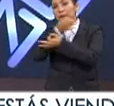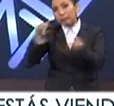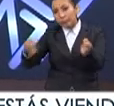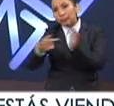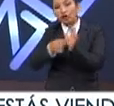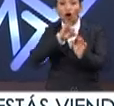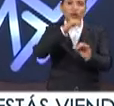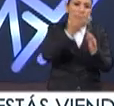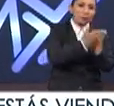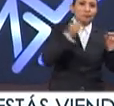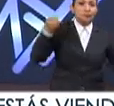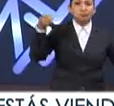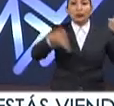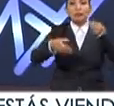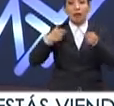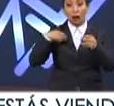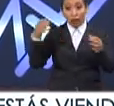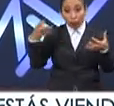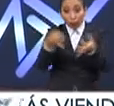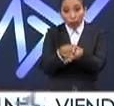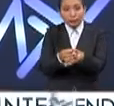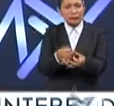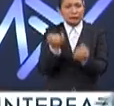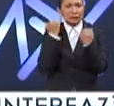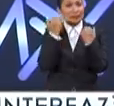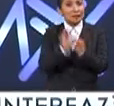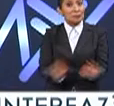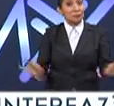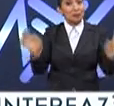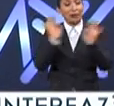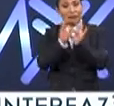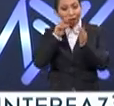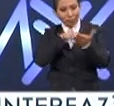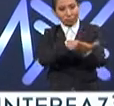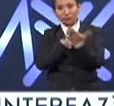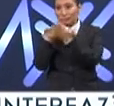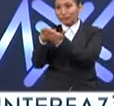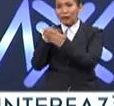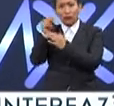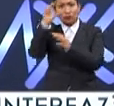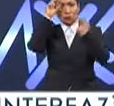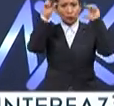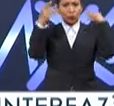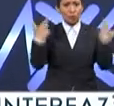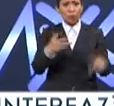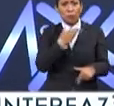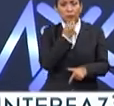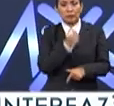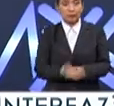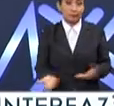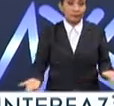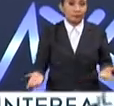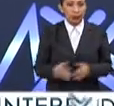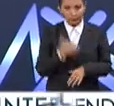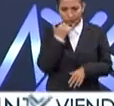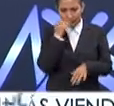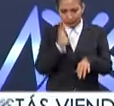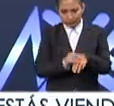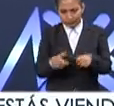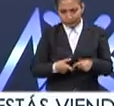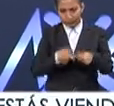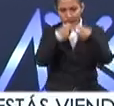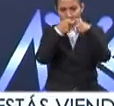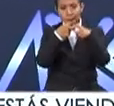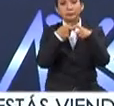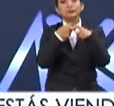una parte y la otra de otra pero publicar la segunda si va a ser una gran radiografía de dos inteligencias asombro totalmente si me lo permite de saber o no